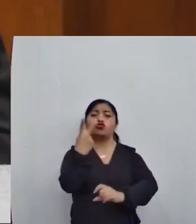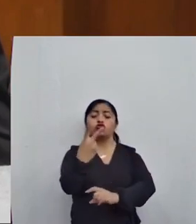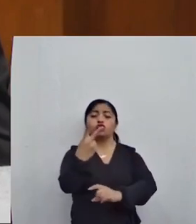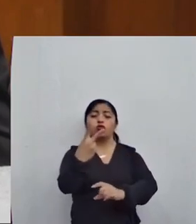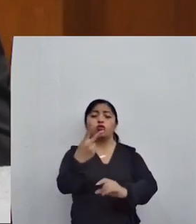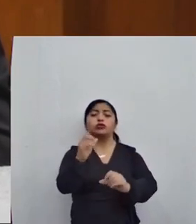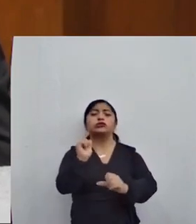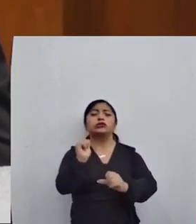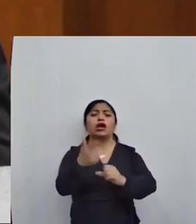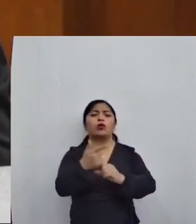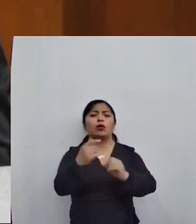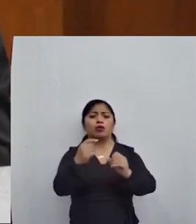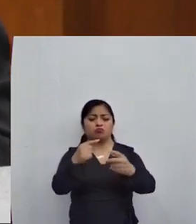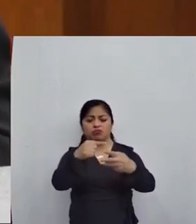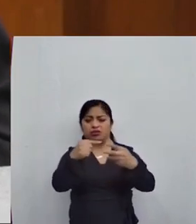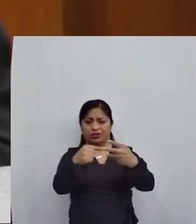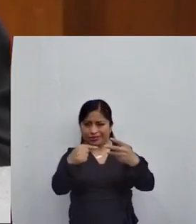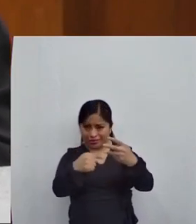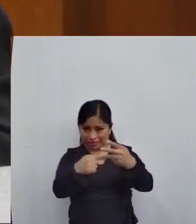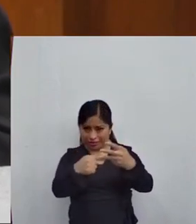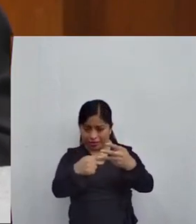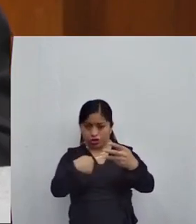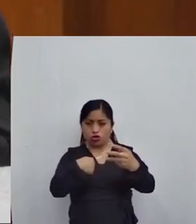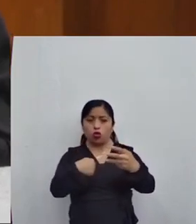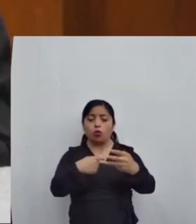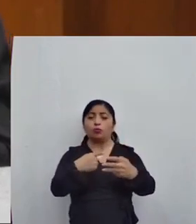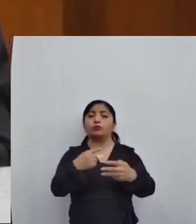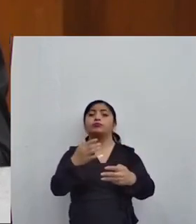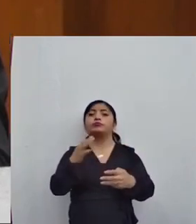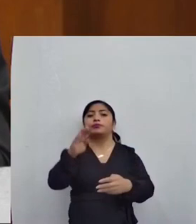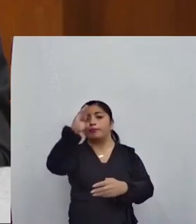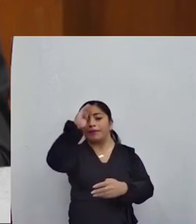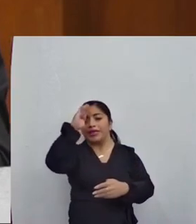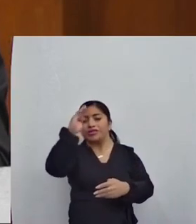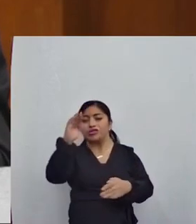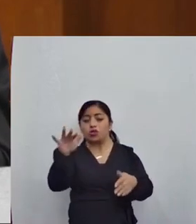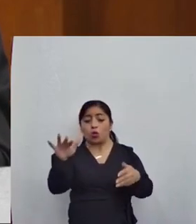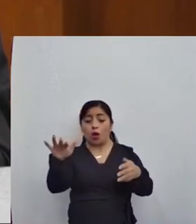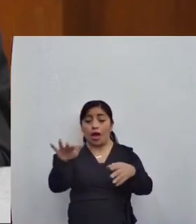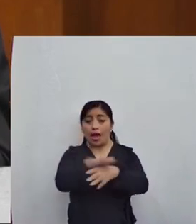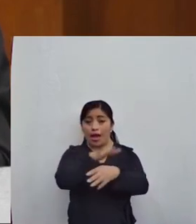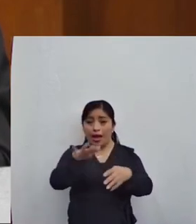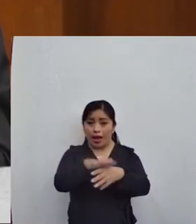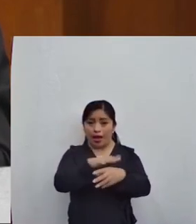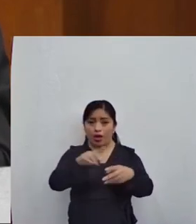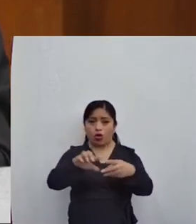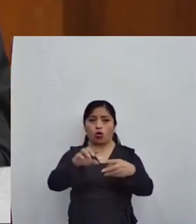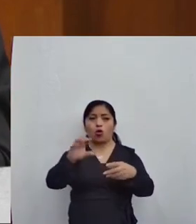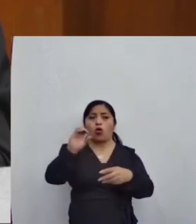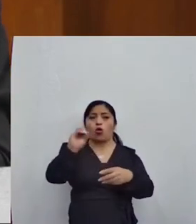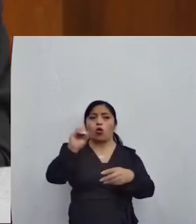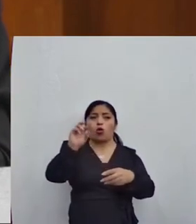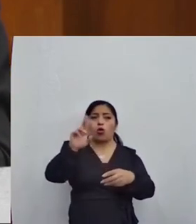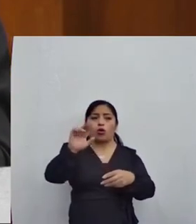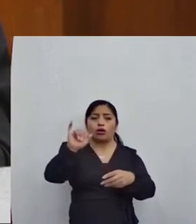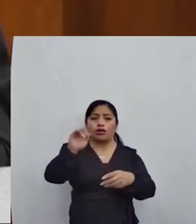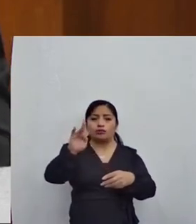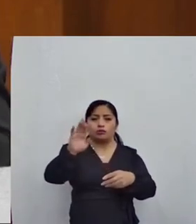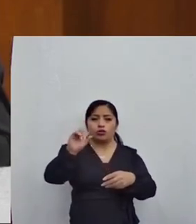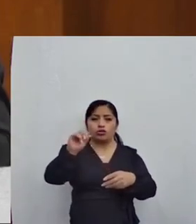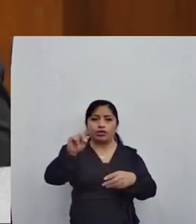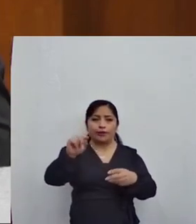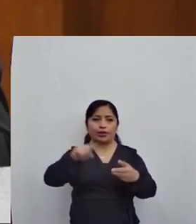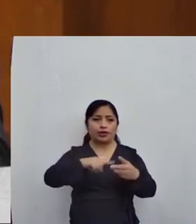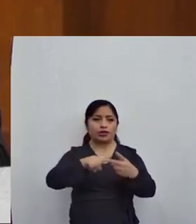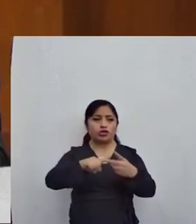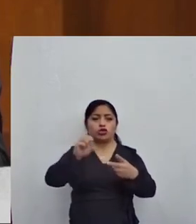que he sugerido incluir en el cuerpo de la ley, que es corresponsabilidad, solidaridad, y yo